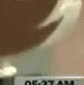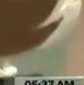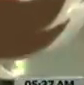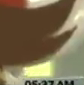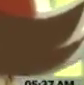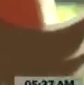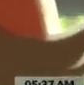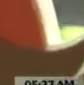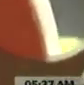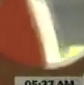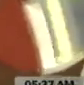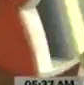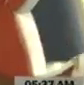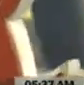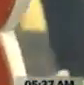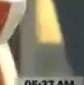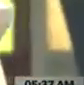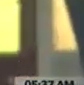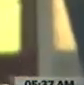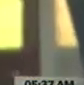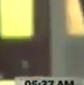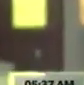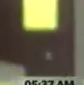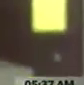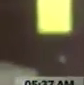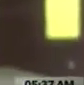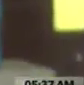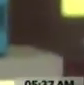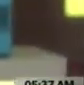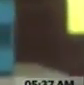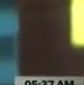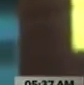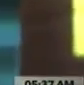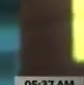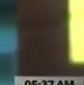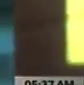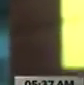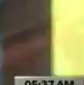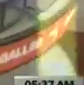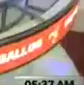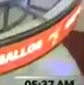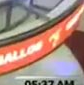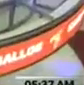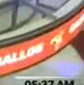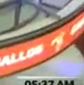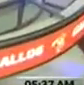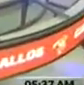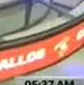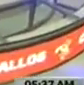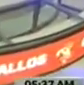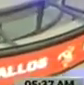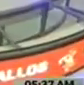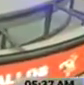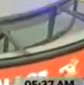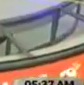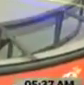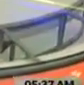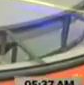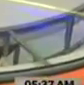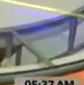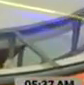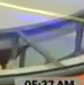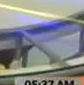Pídale permiso a Dios, a el infinito creador, a que calme mi dolor. Deme